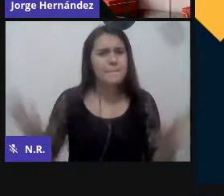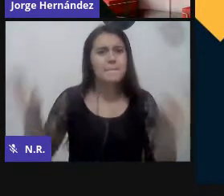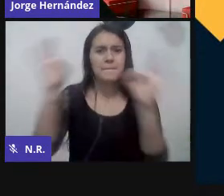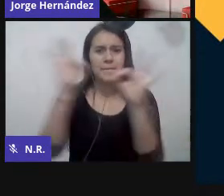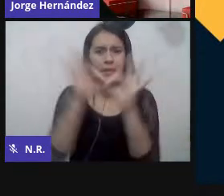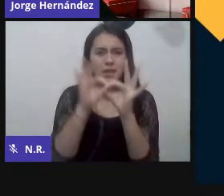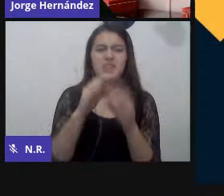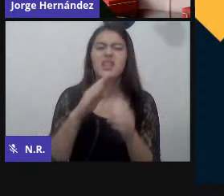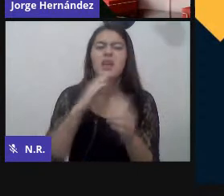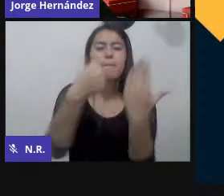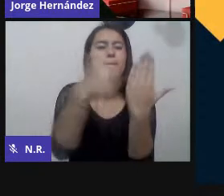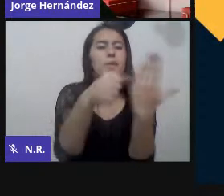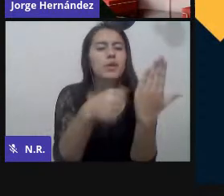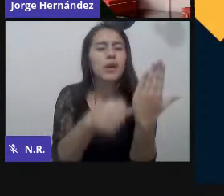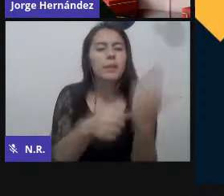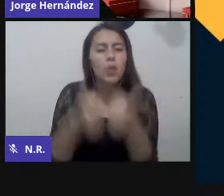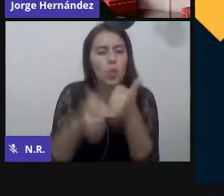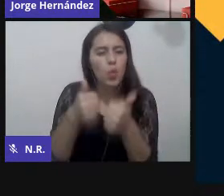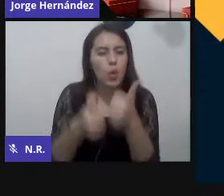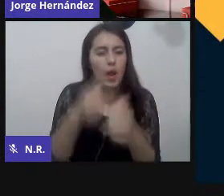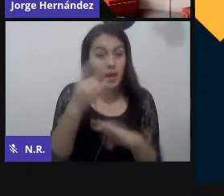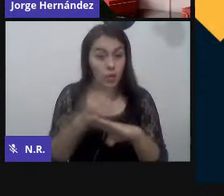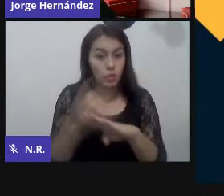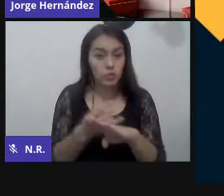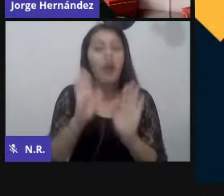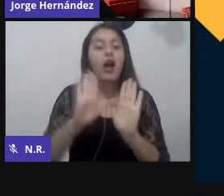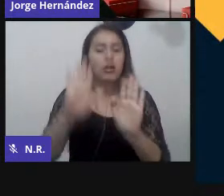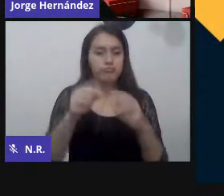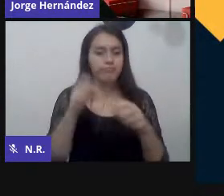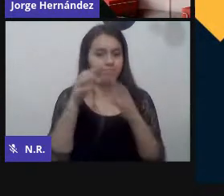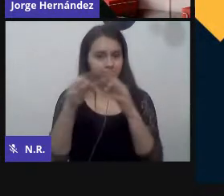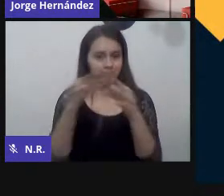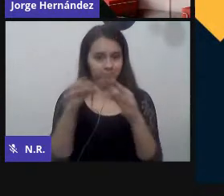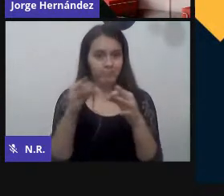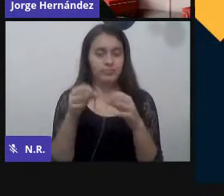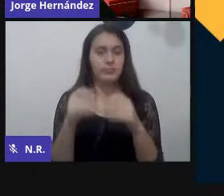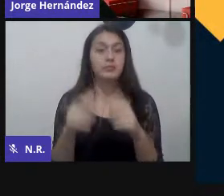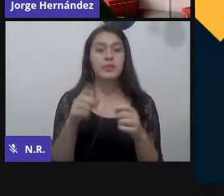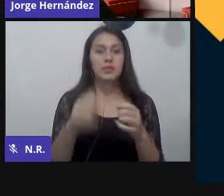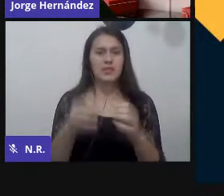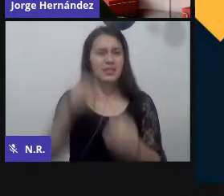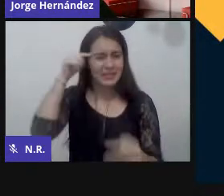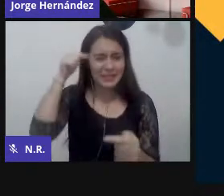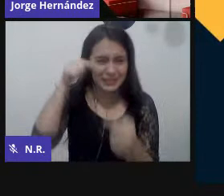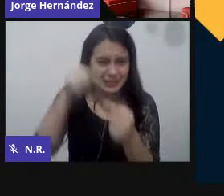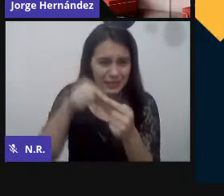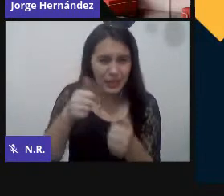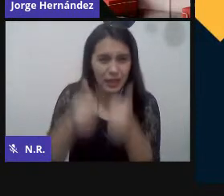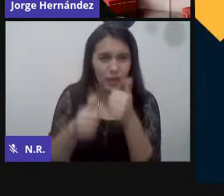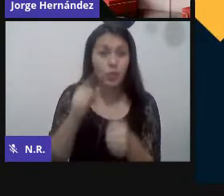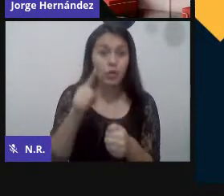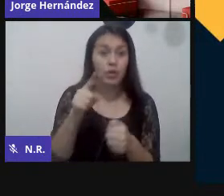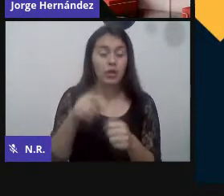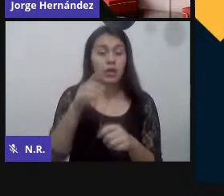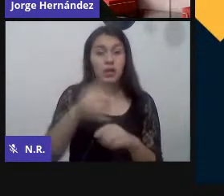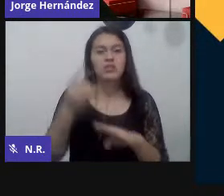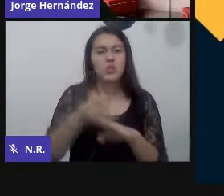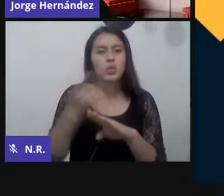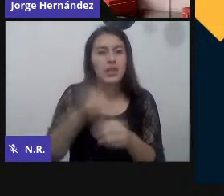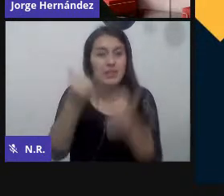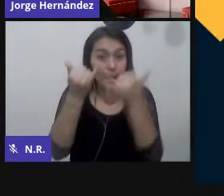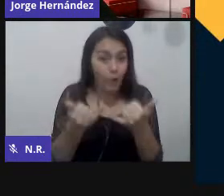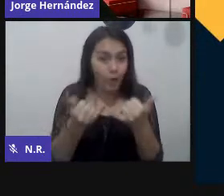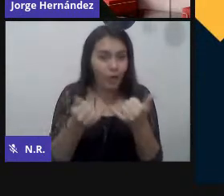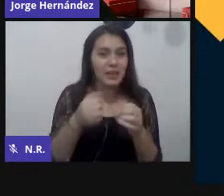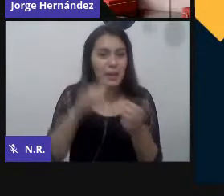los programas con los que estamos haciendo estos elementos. Y nos vamos a centrar en uno, que es el mismo programa por el cual